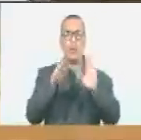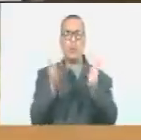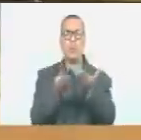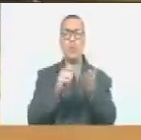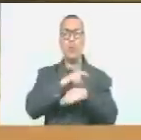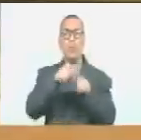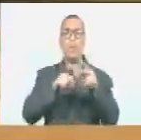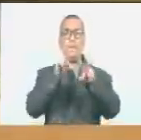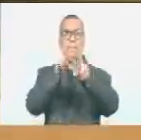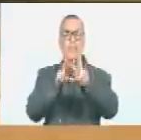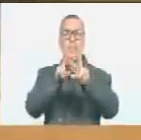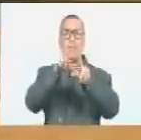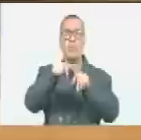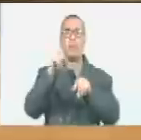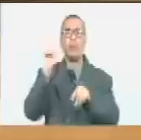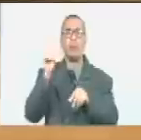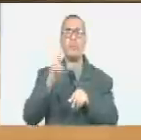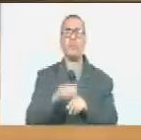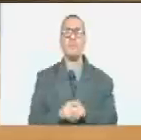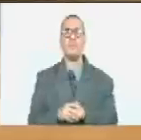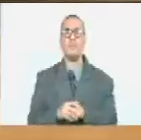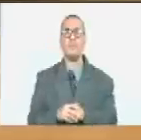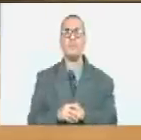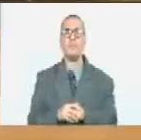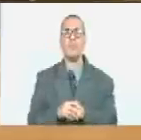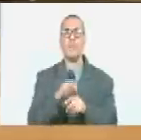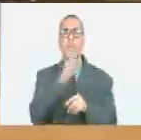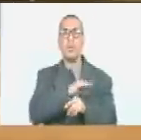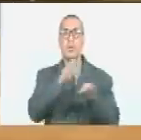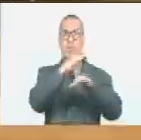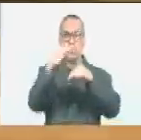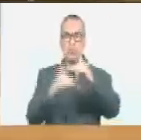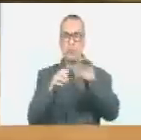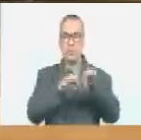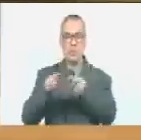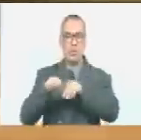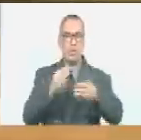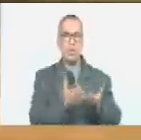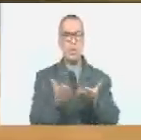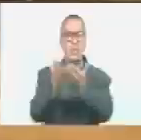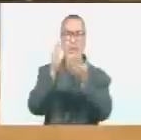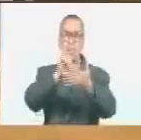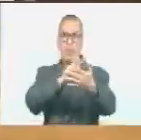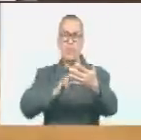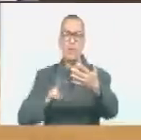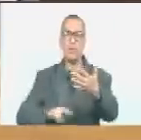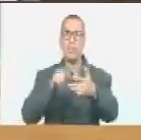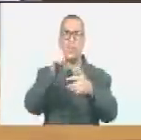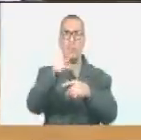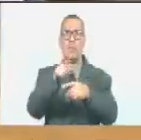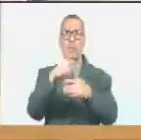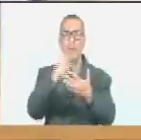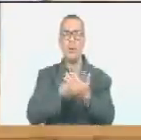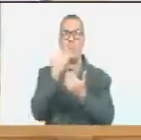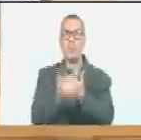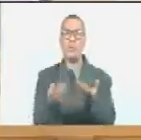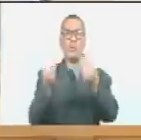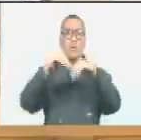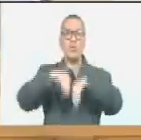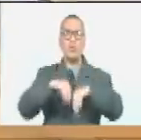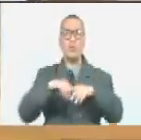entero, que es la Gran Misión Vivienda Venezuela. Ciudadana, su secretaria, por favor, sírvase a dar lectura al proyecto de